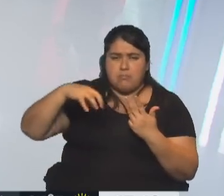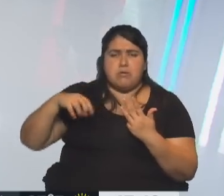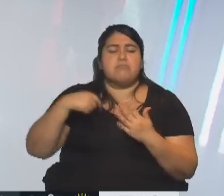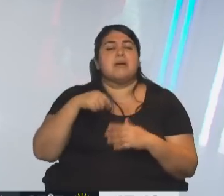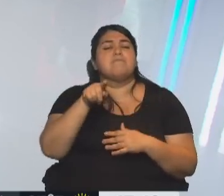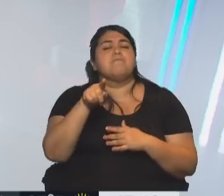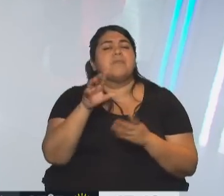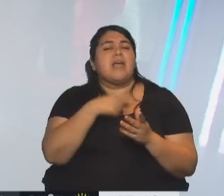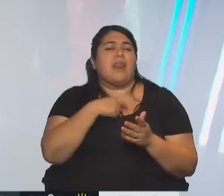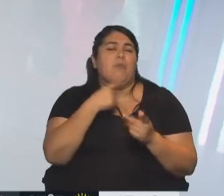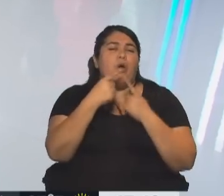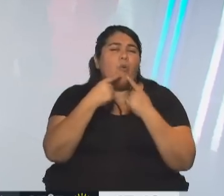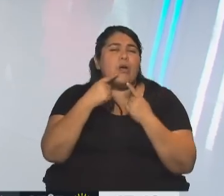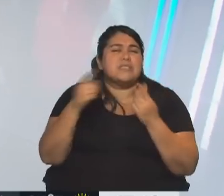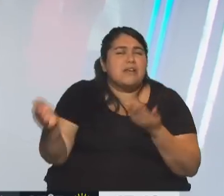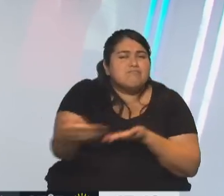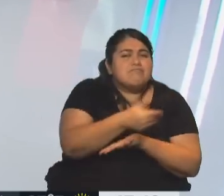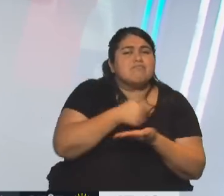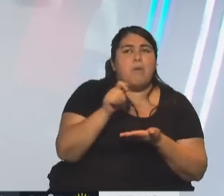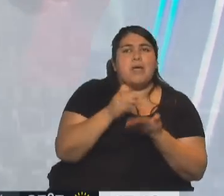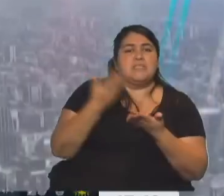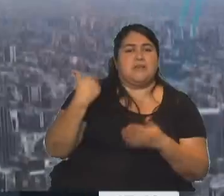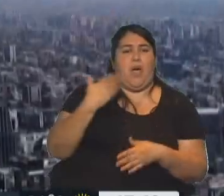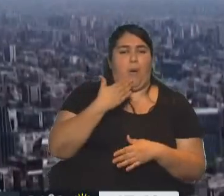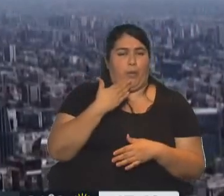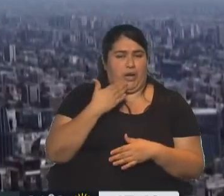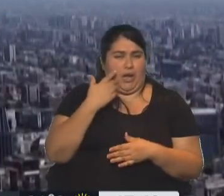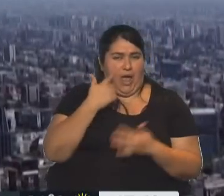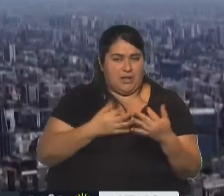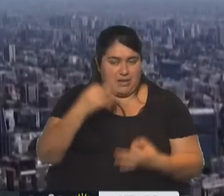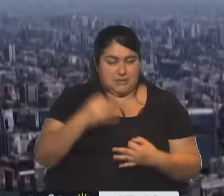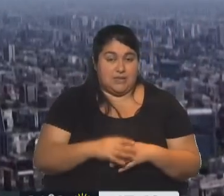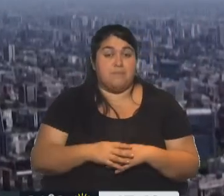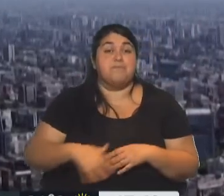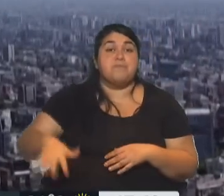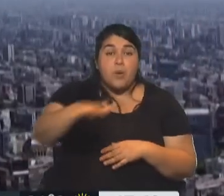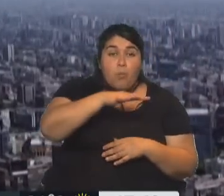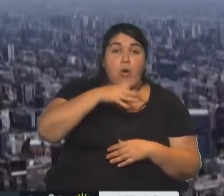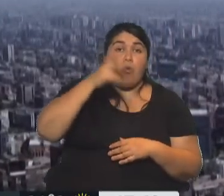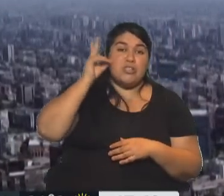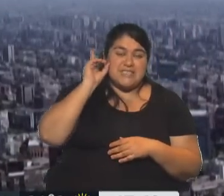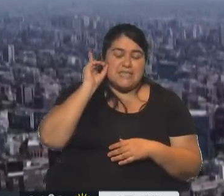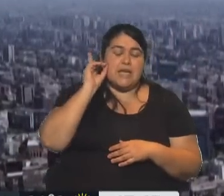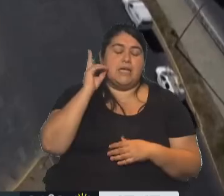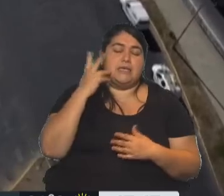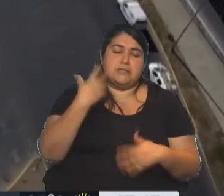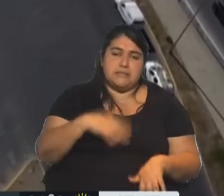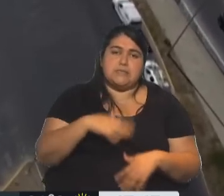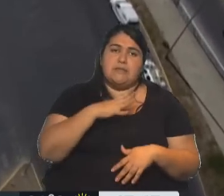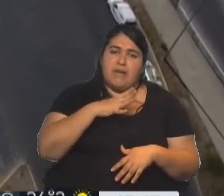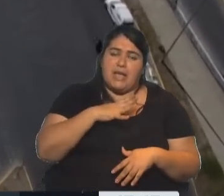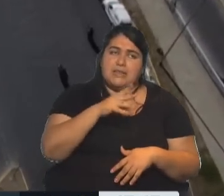señalar de esta encuesta realizada en el mes de abril, de lo que le está preocupando a los chilenos y a las chilenas, asignaturas